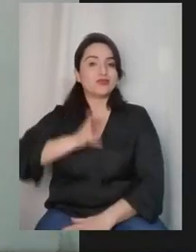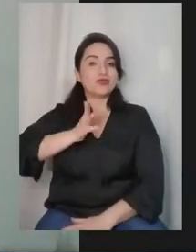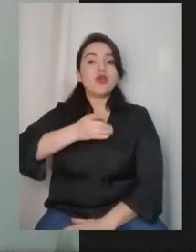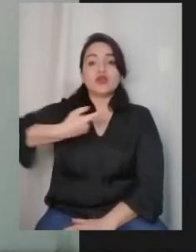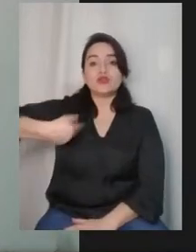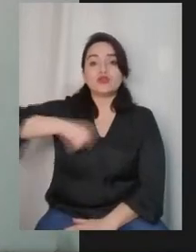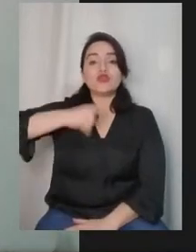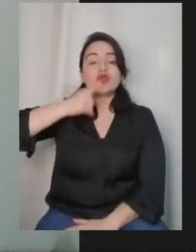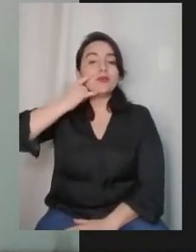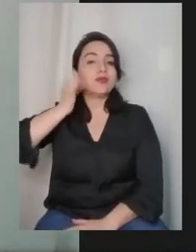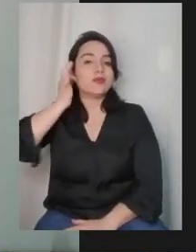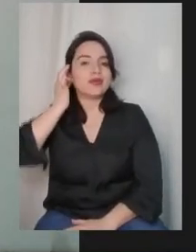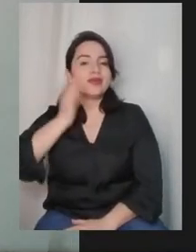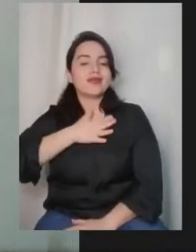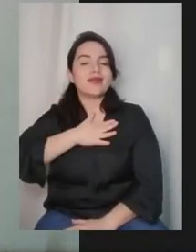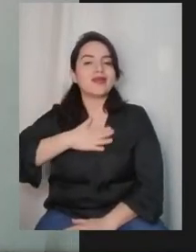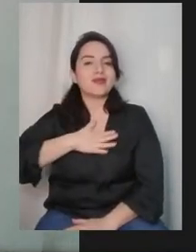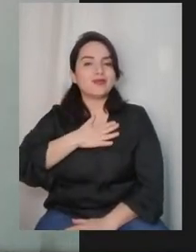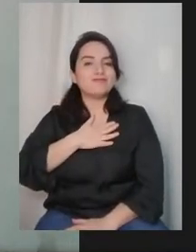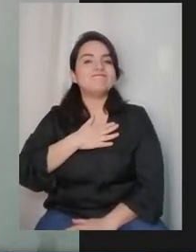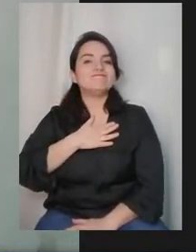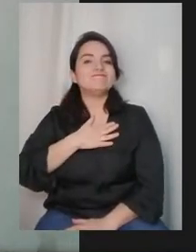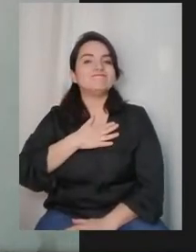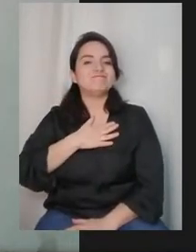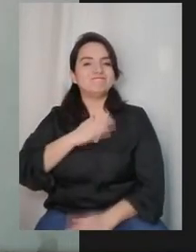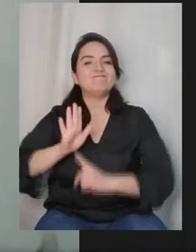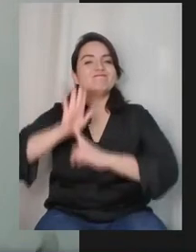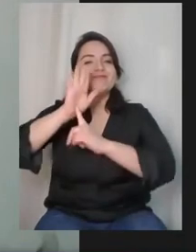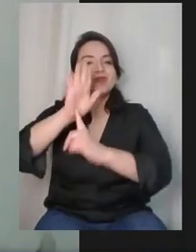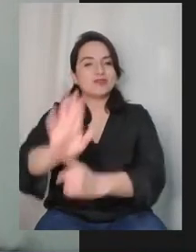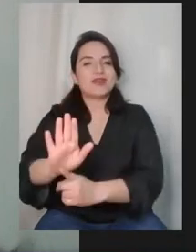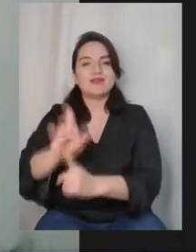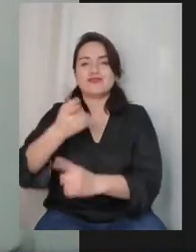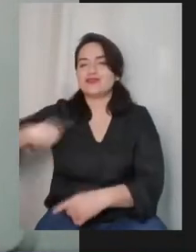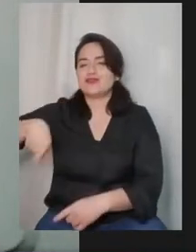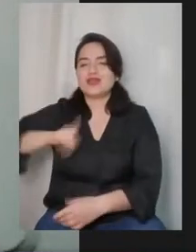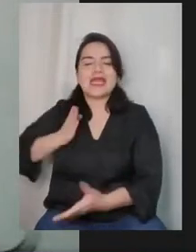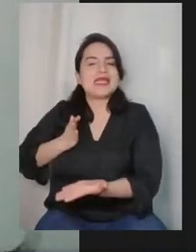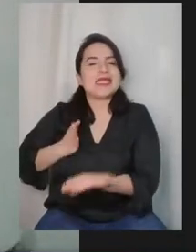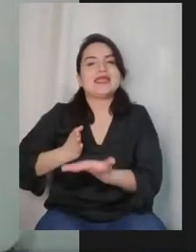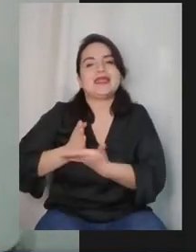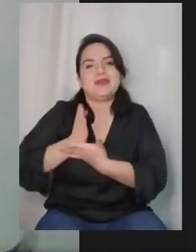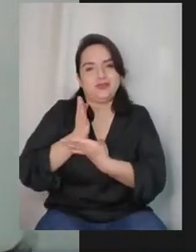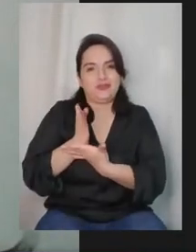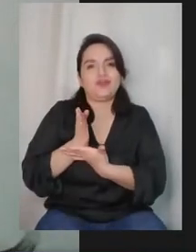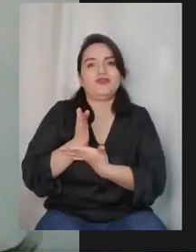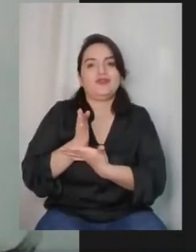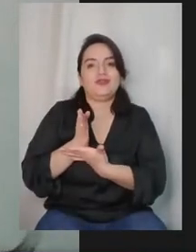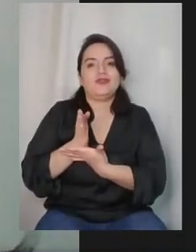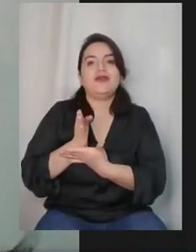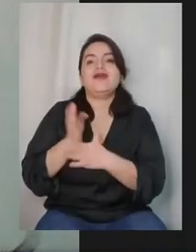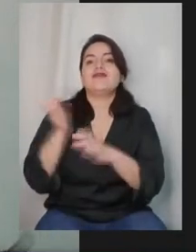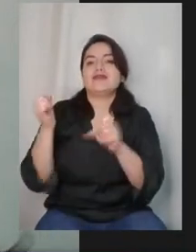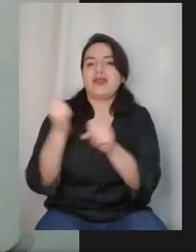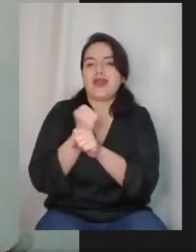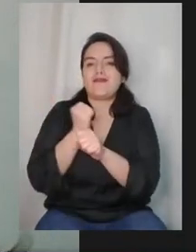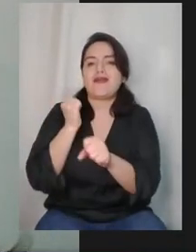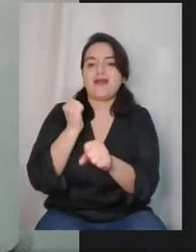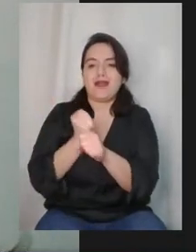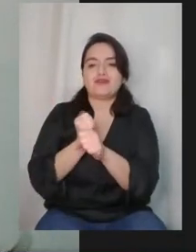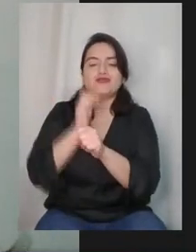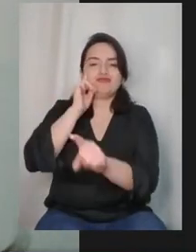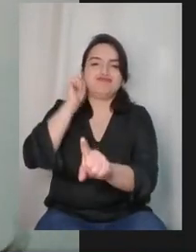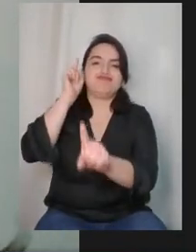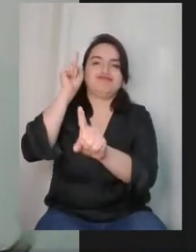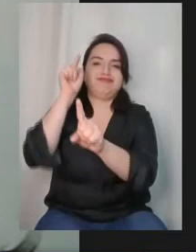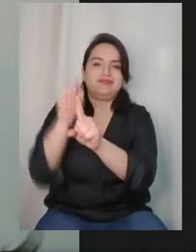queremos rescatar que hemos estado desde el inicio propendiendo y trabajando por elevar la